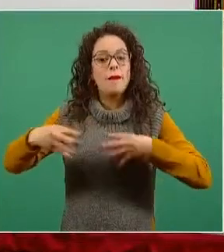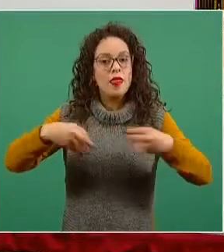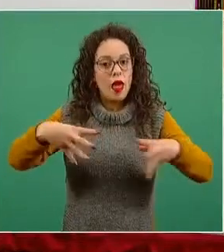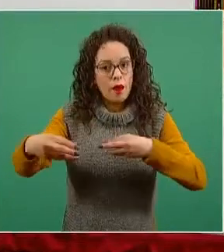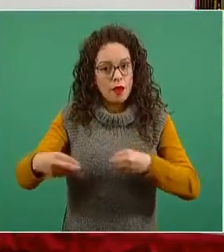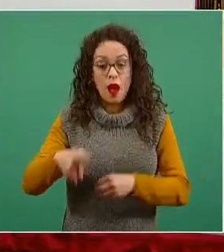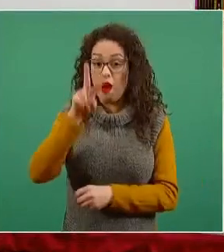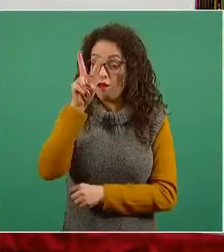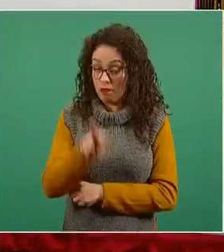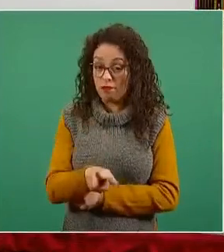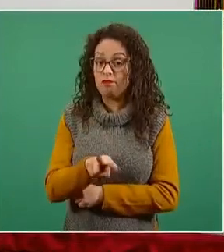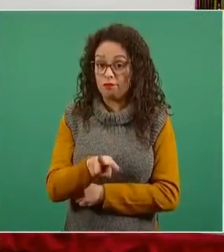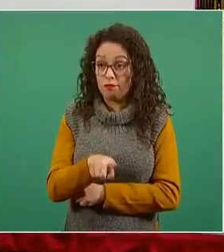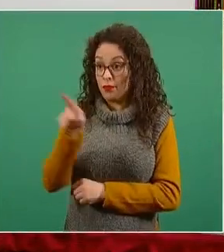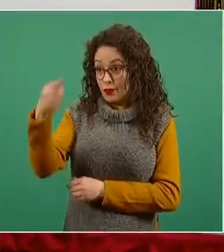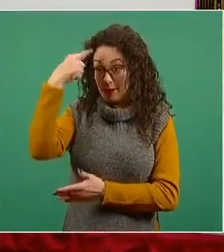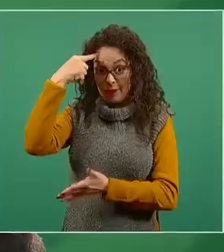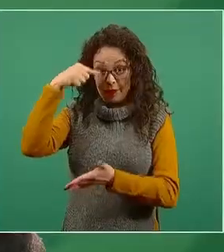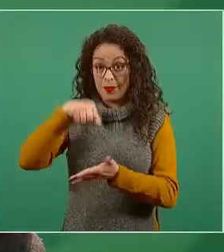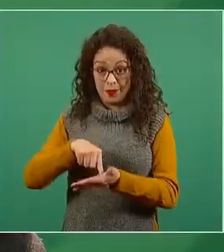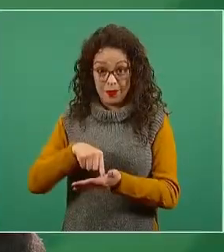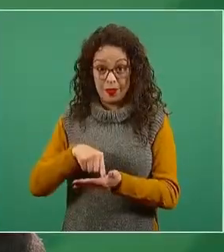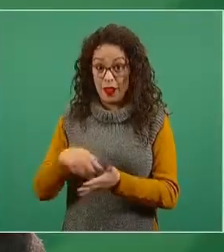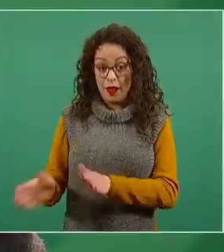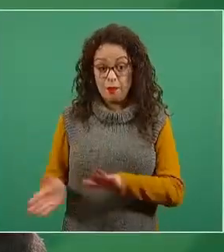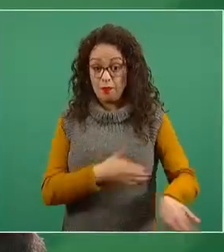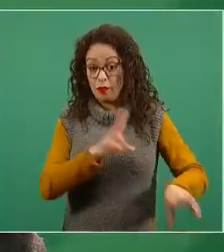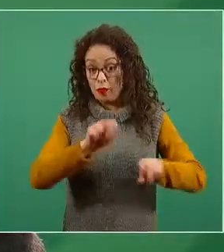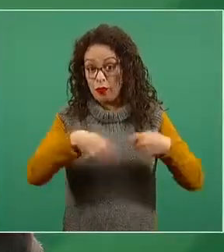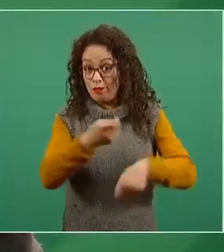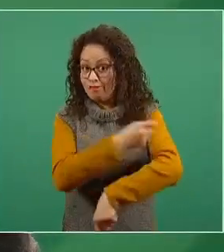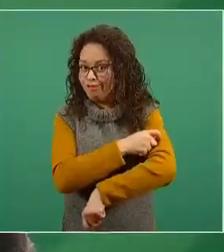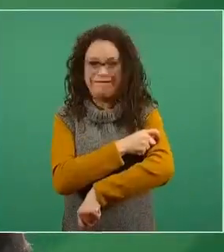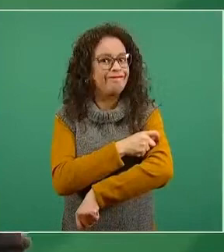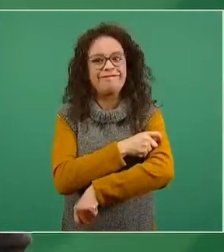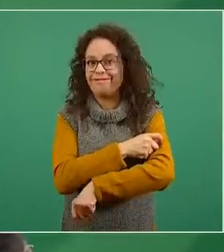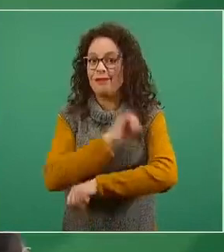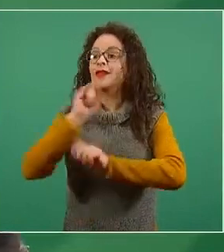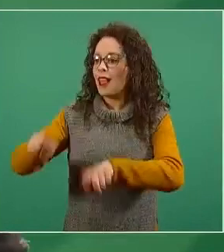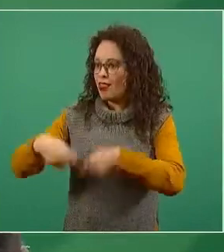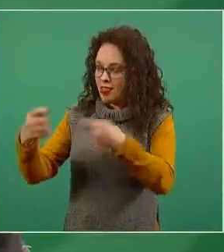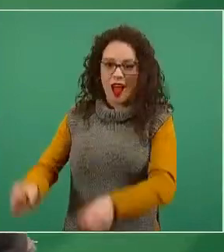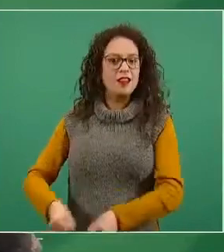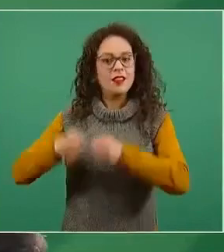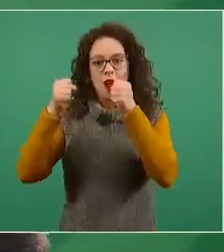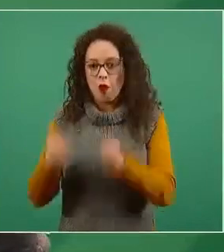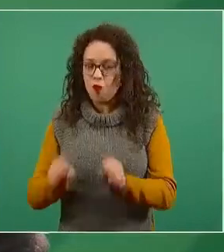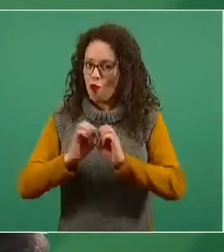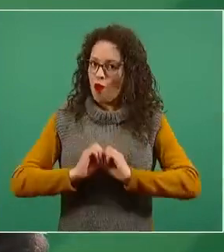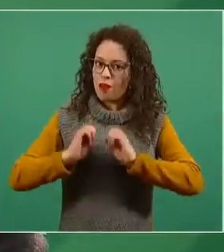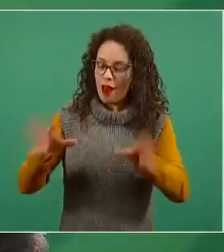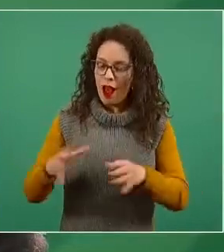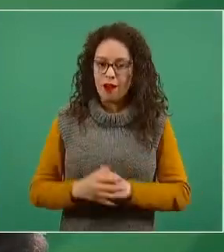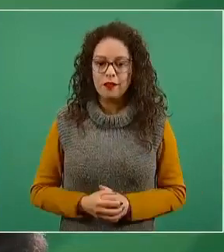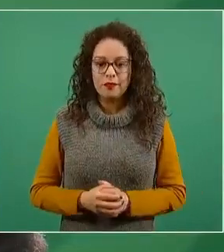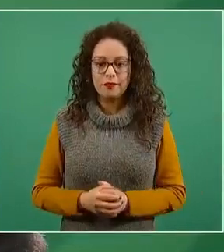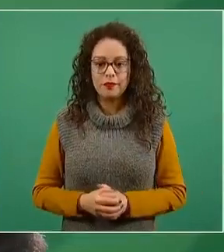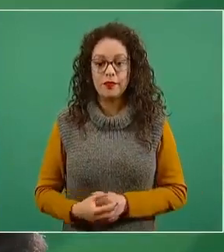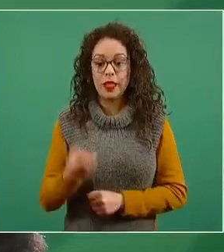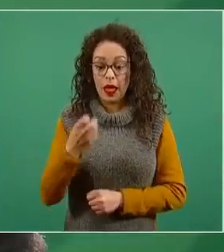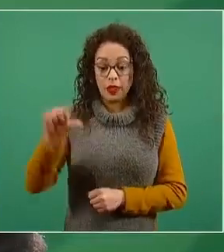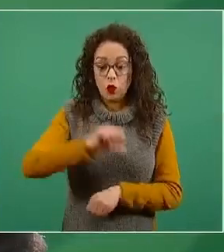de que de ninguna manera van a quedar desplazados. Esto es parte de este ajuste del día de